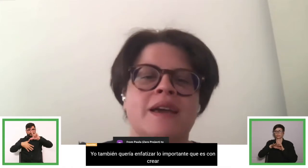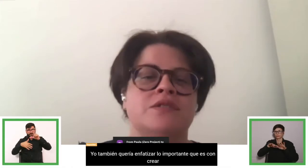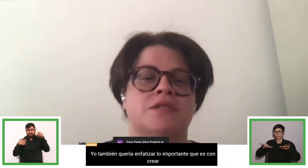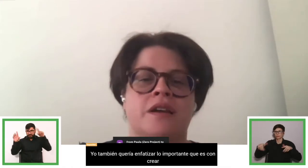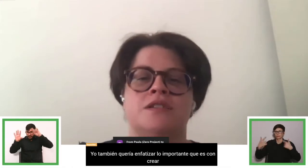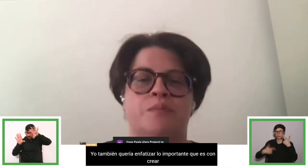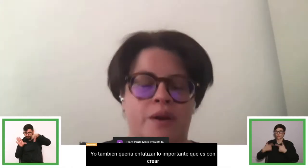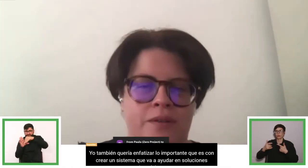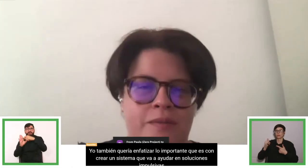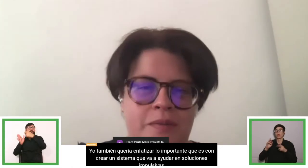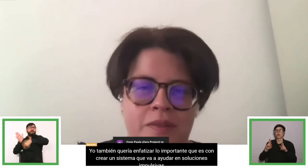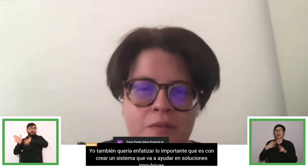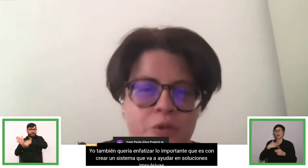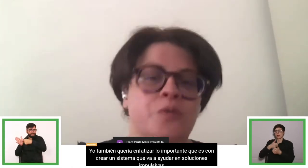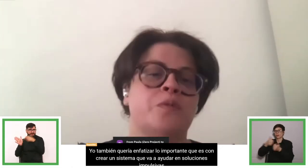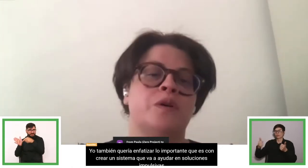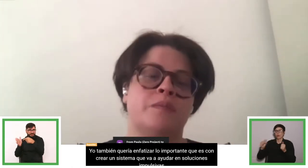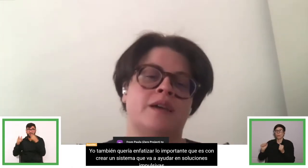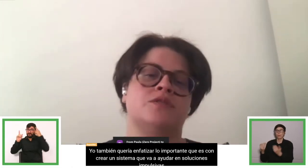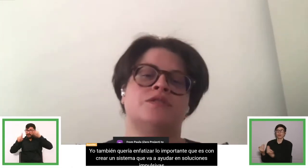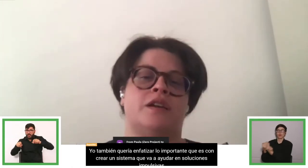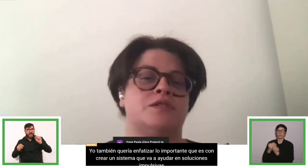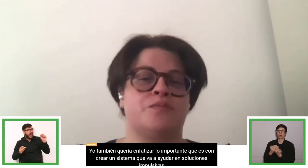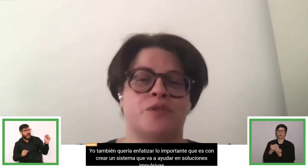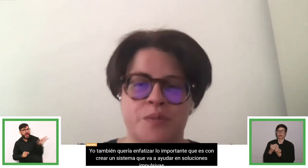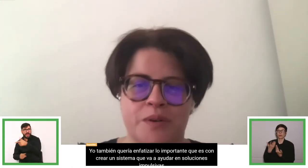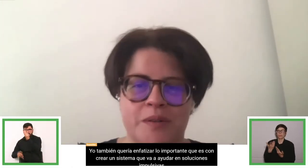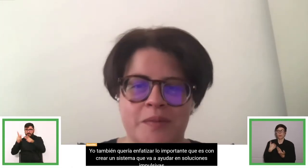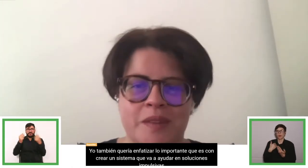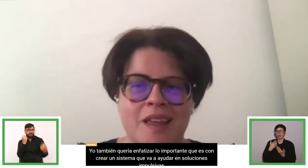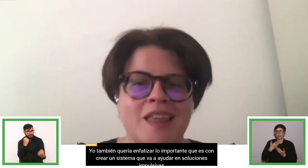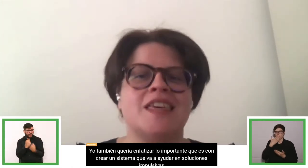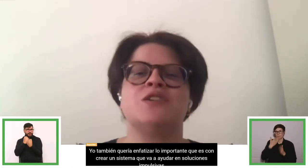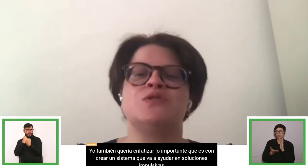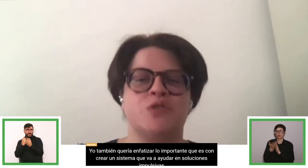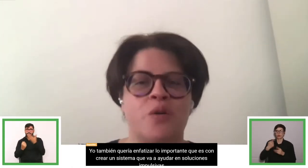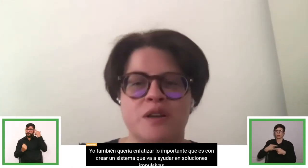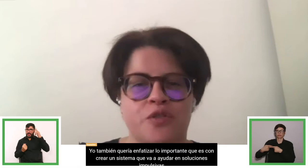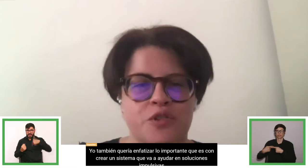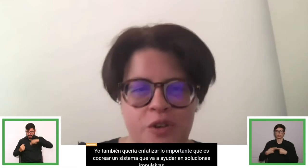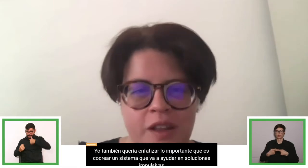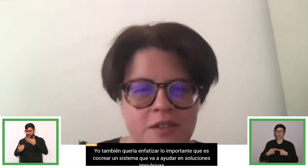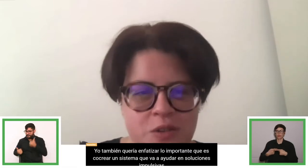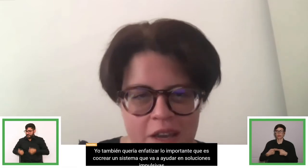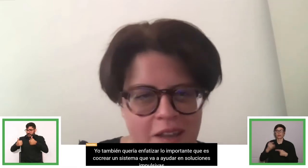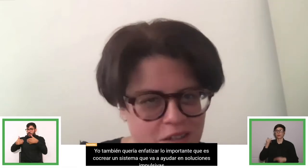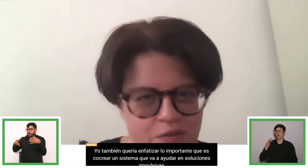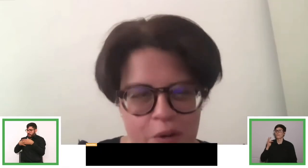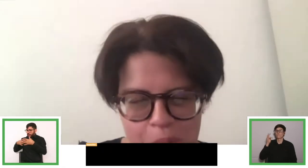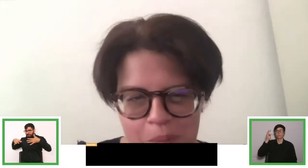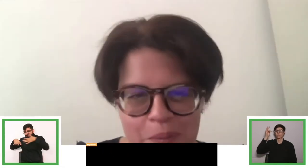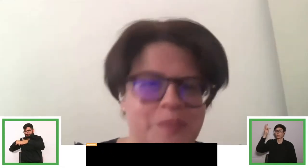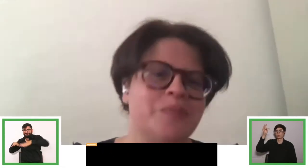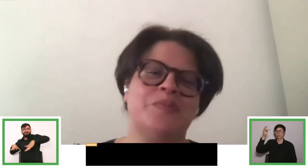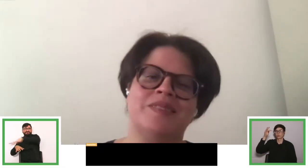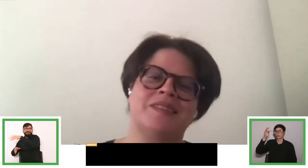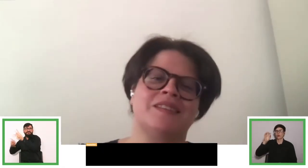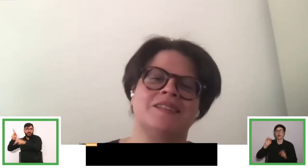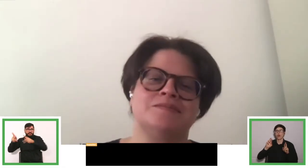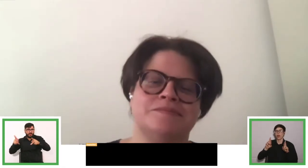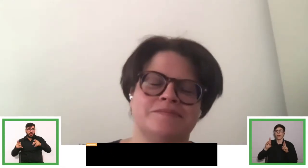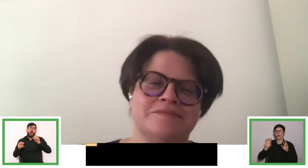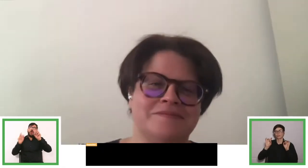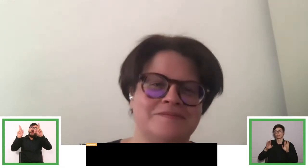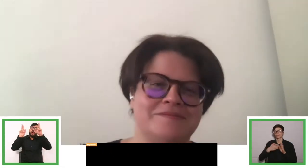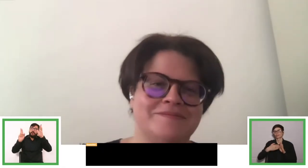embarcar con nosotros porque su apoyo va a hacer que nuestra sociedad sea mejor y prosperar. Muchas gracias por estar con